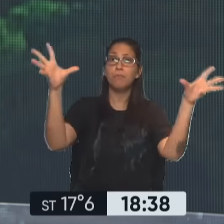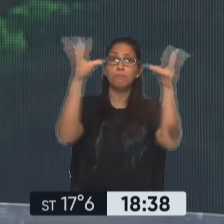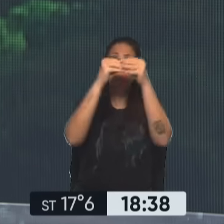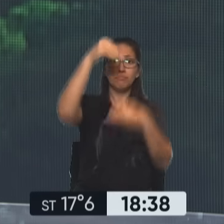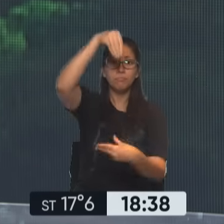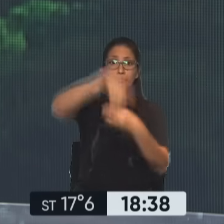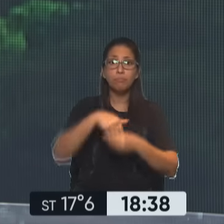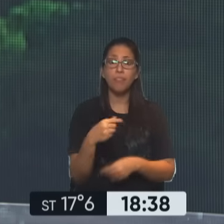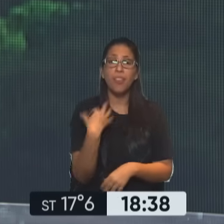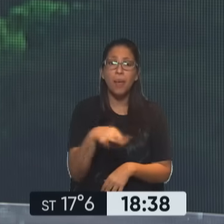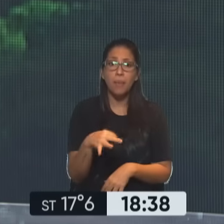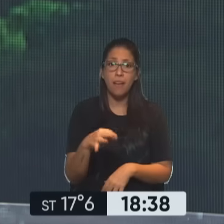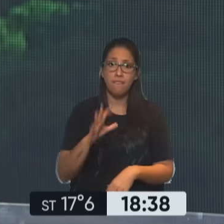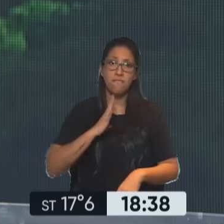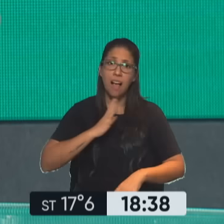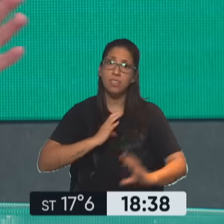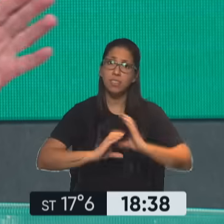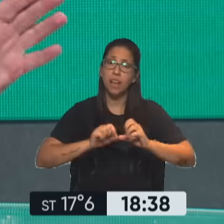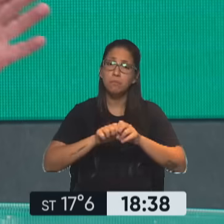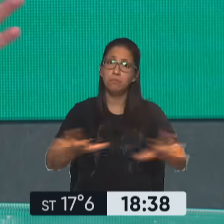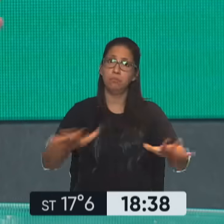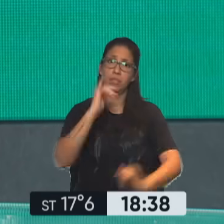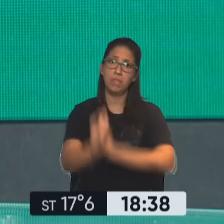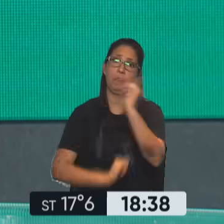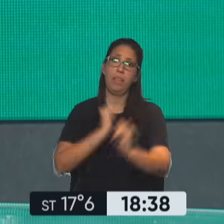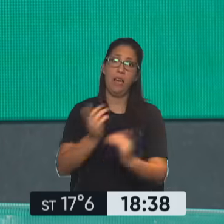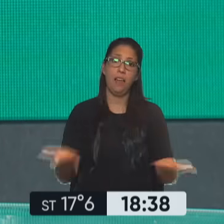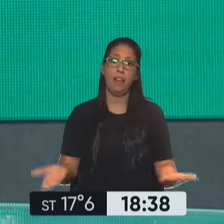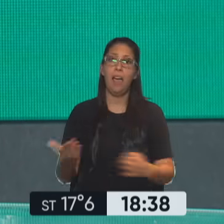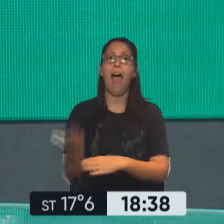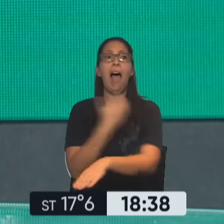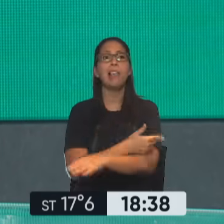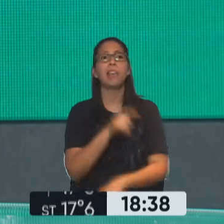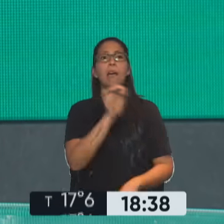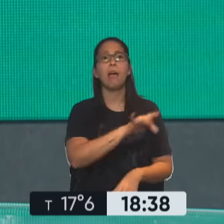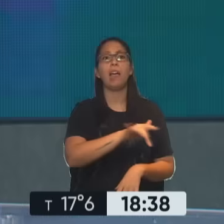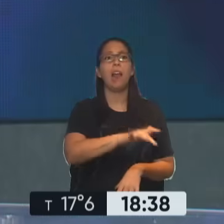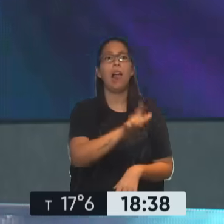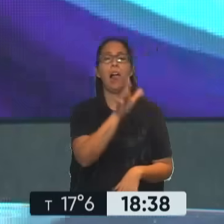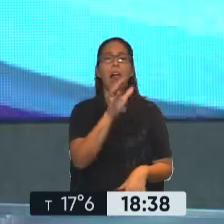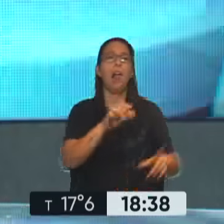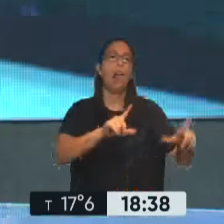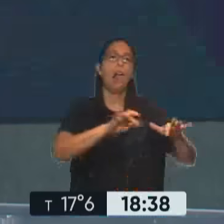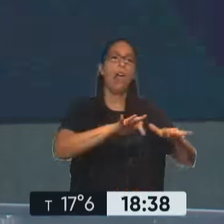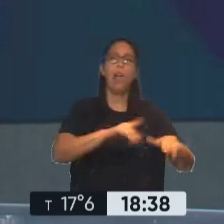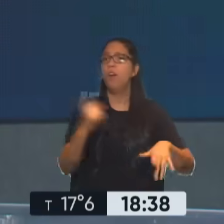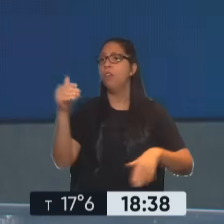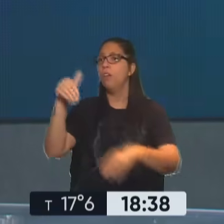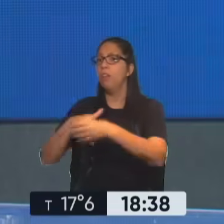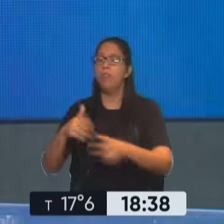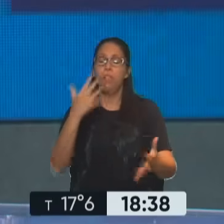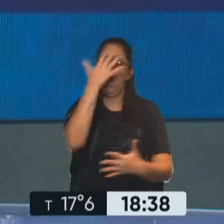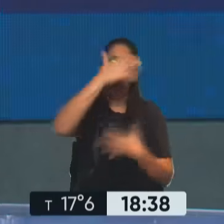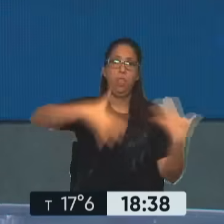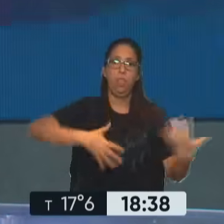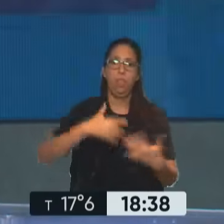sea, Claro. falta de comunicación Bueno, para también. indicar. A ver, en la anterior nos pusieron una ¿No? maquinita con un montón de botones, una computadora, no entendíamos nada.